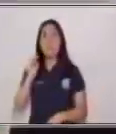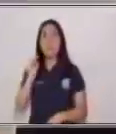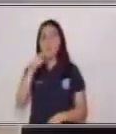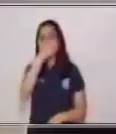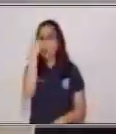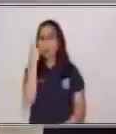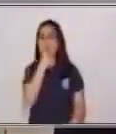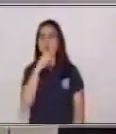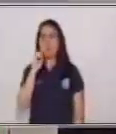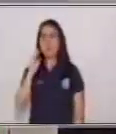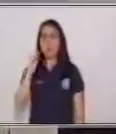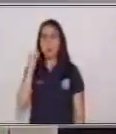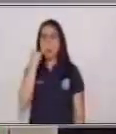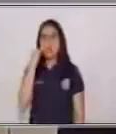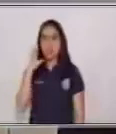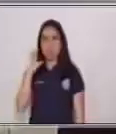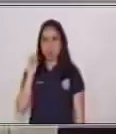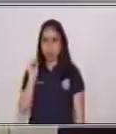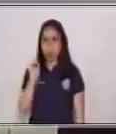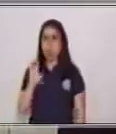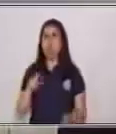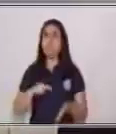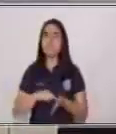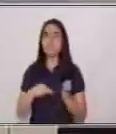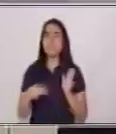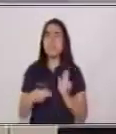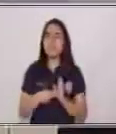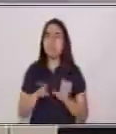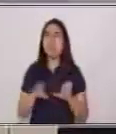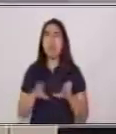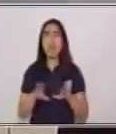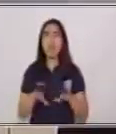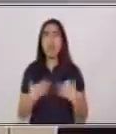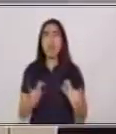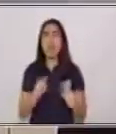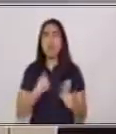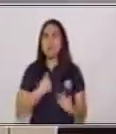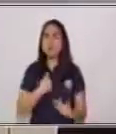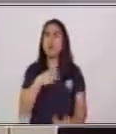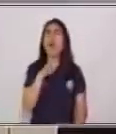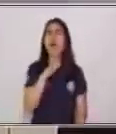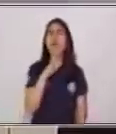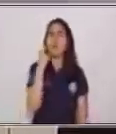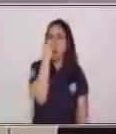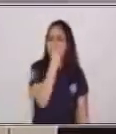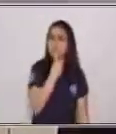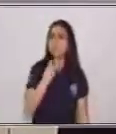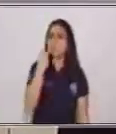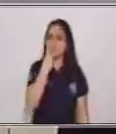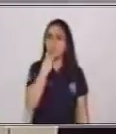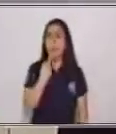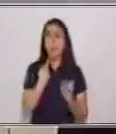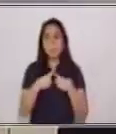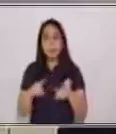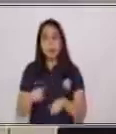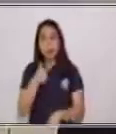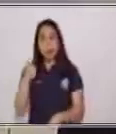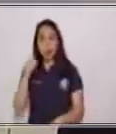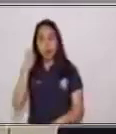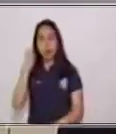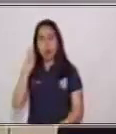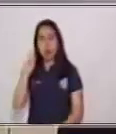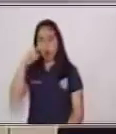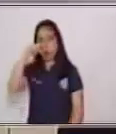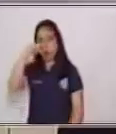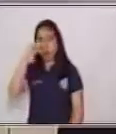El prosódico recae en la pronunciación y el ortográfico es el acento que se